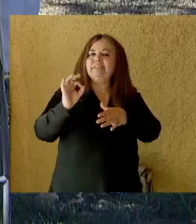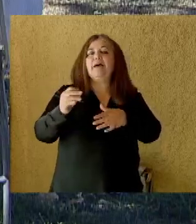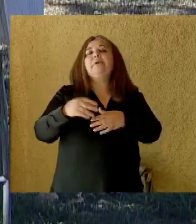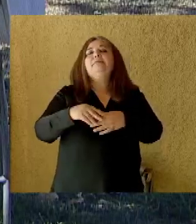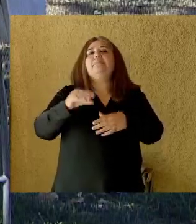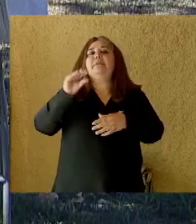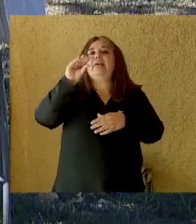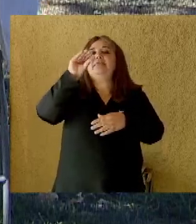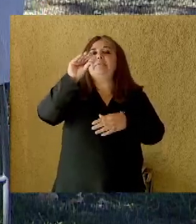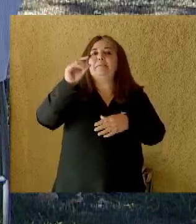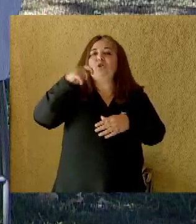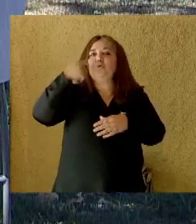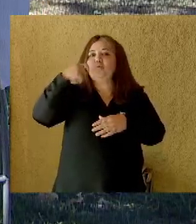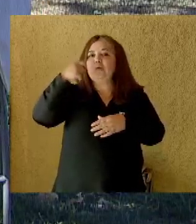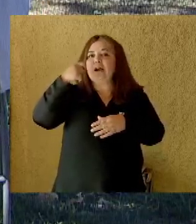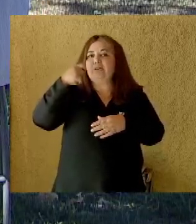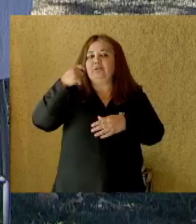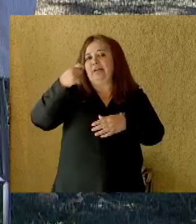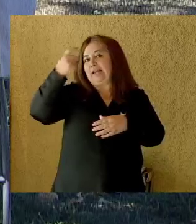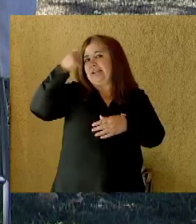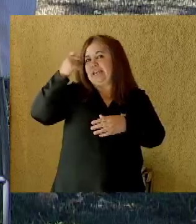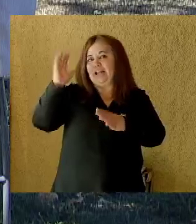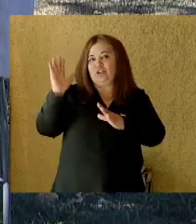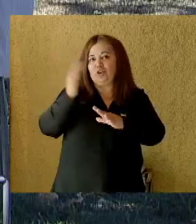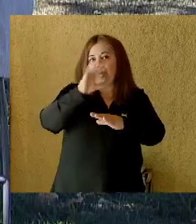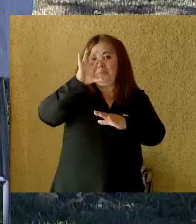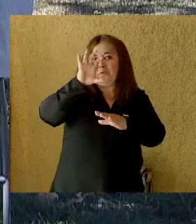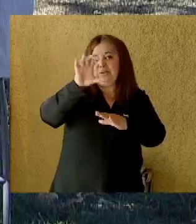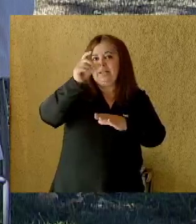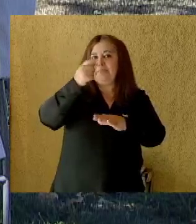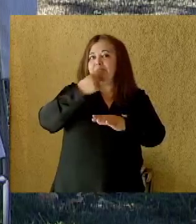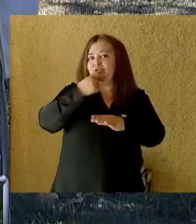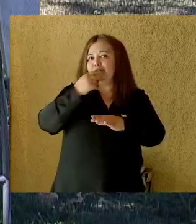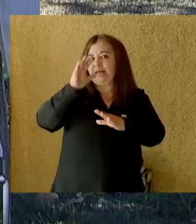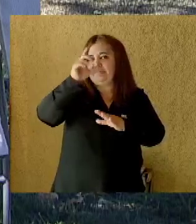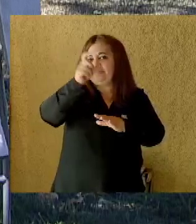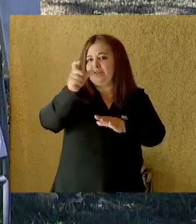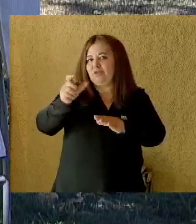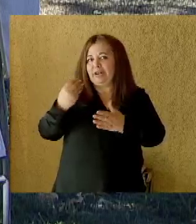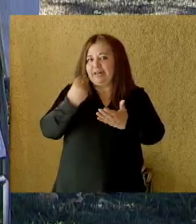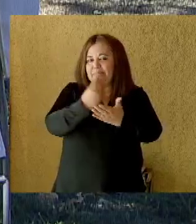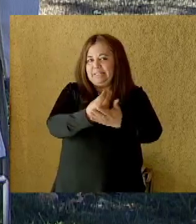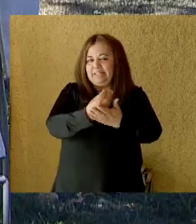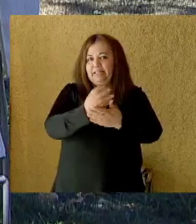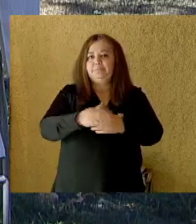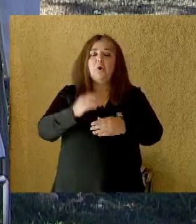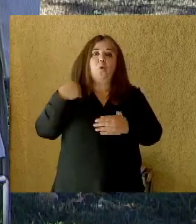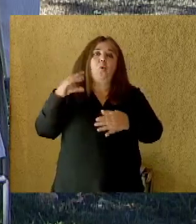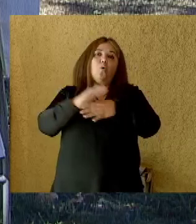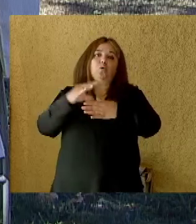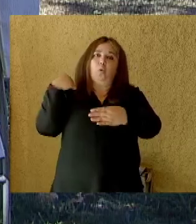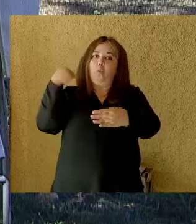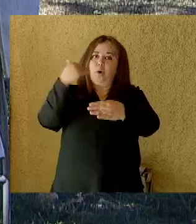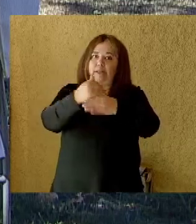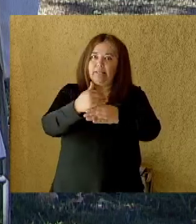de Tupungato, la reina de todos los mendocinos. Sí, totalmente. Que va a enviar un mensaje en torno a esta cuarentena y a esta pandemia que estamos viviendo